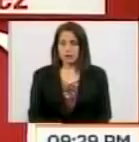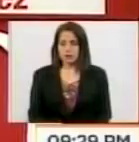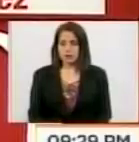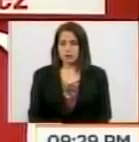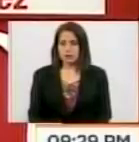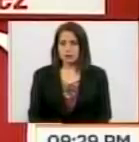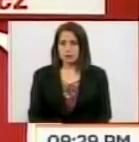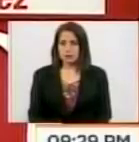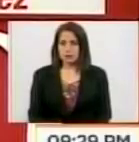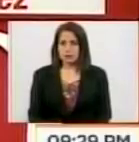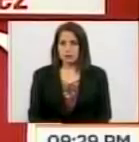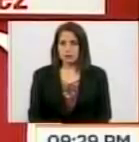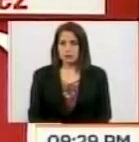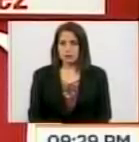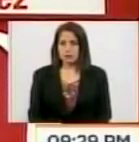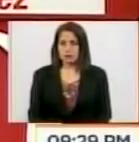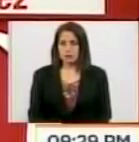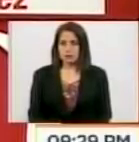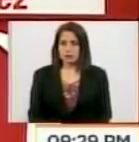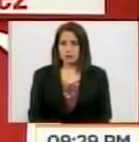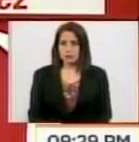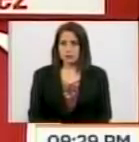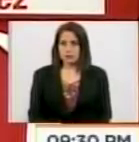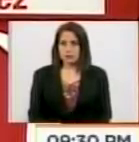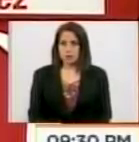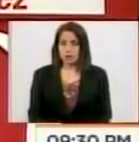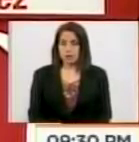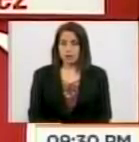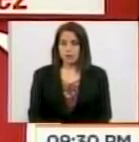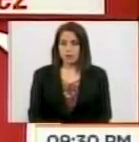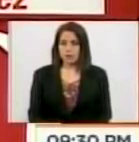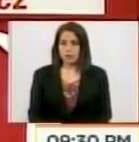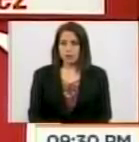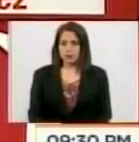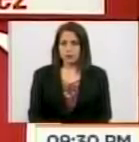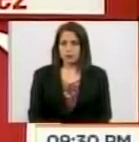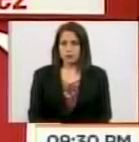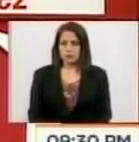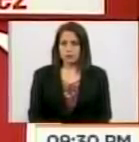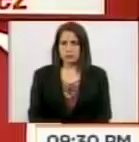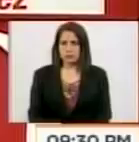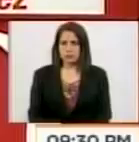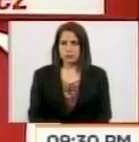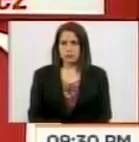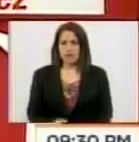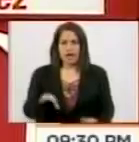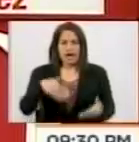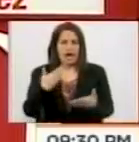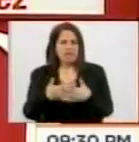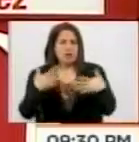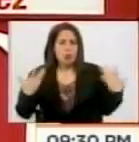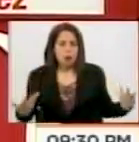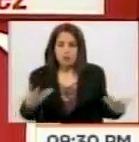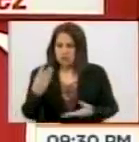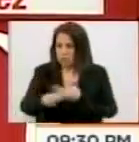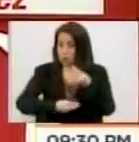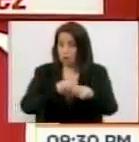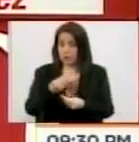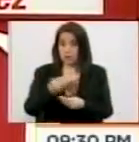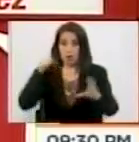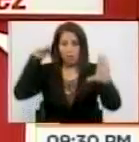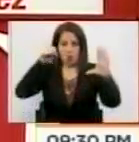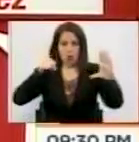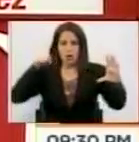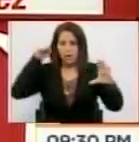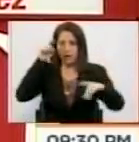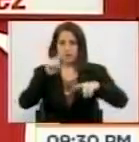yo he pasado por varias situaciones, es decir, ¿hasta cuándo vamos a hacer este programa? ¿Hasta cuándo vamos a hacer este programa? Ya casi no lo hacemos, presidente,